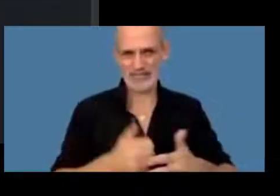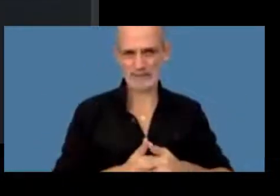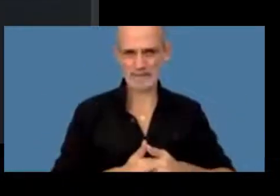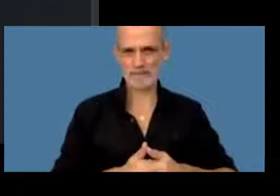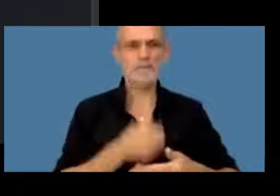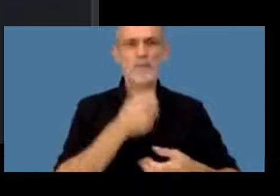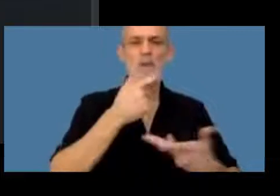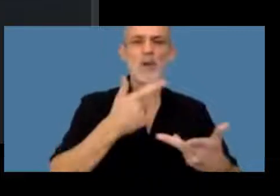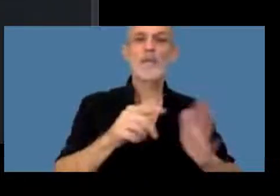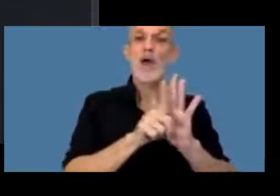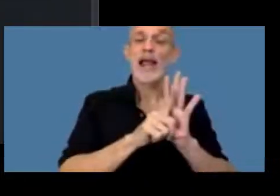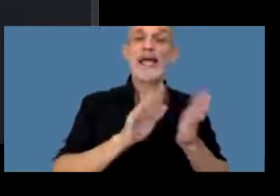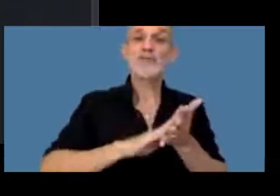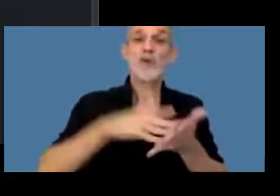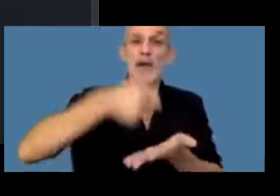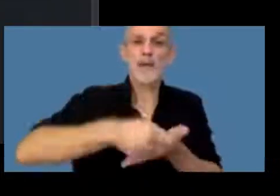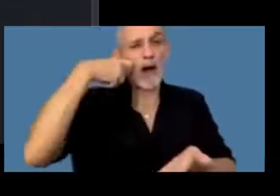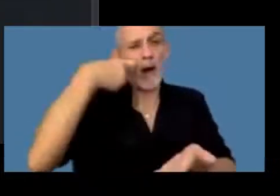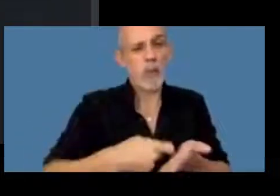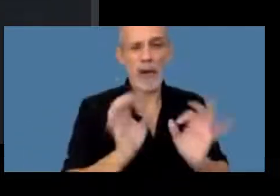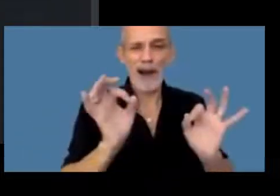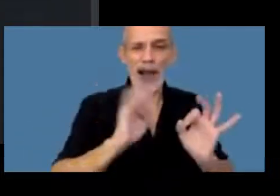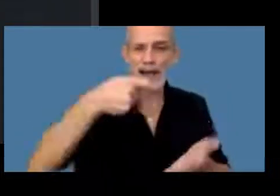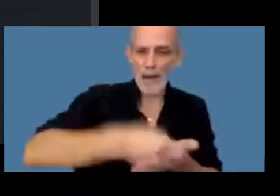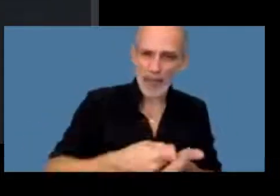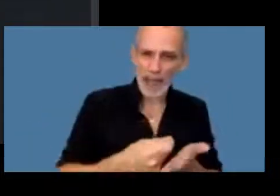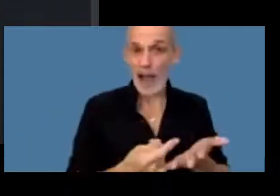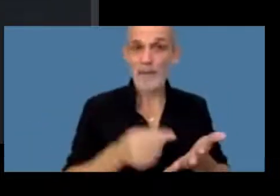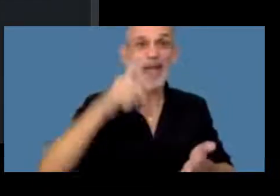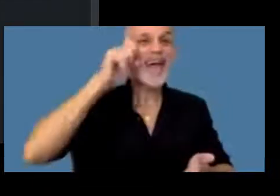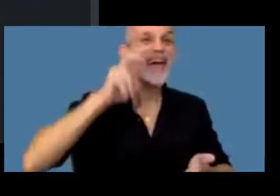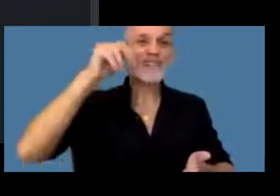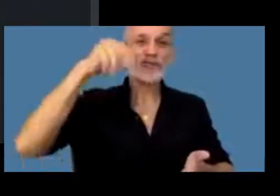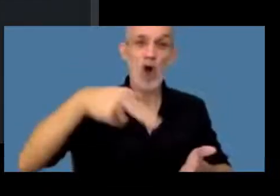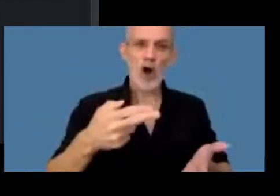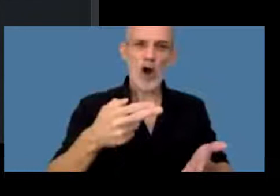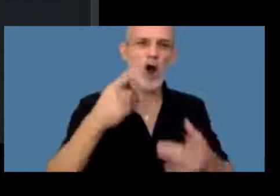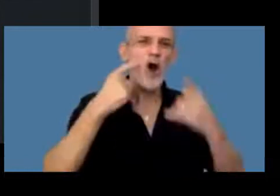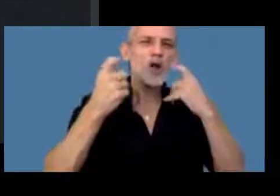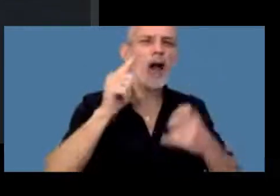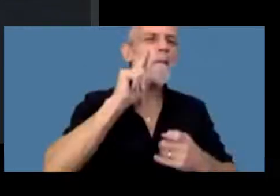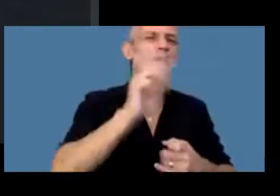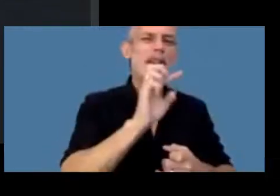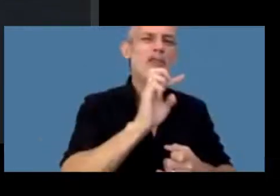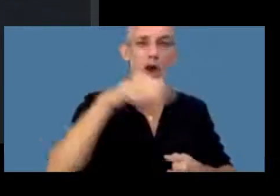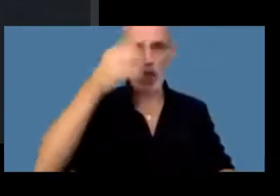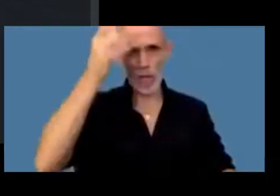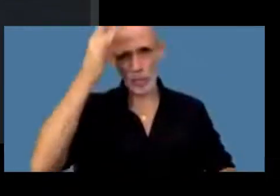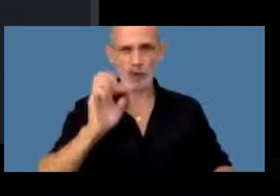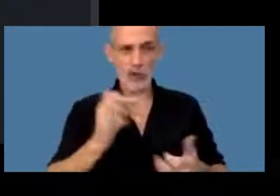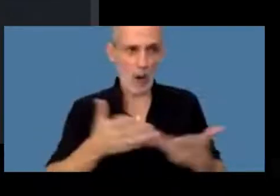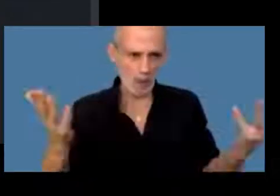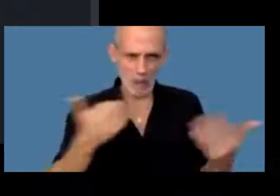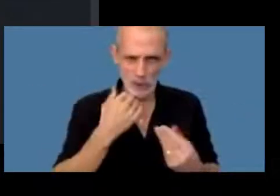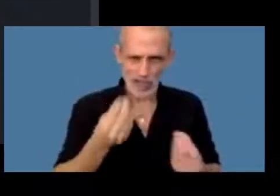la ley antievasión es de esa época y controlaba $1.000. Hoy controla $12, $10, no sé cuánto es, ¿no? Habría que